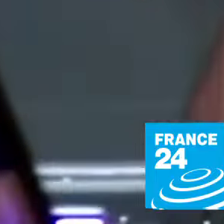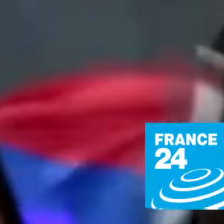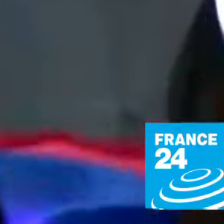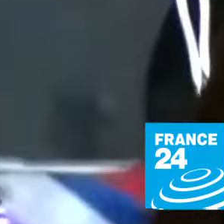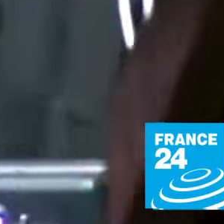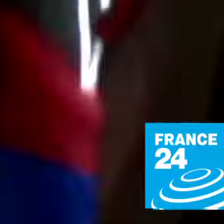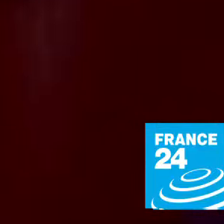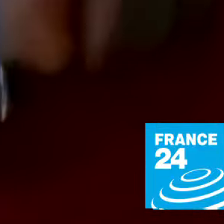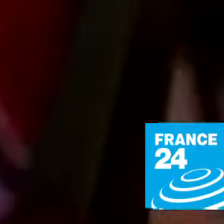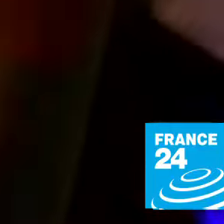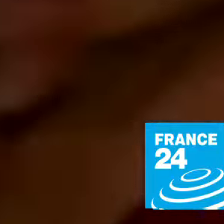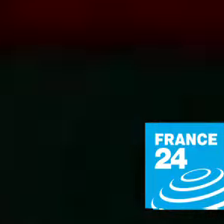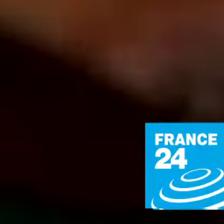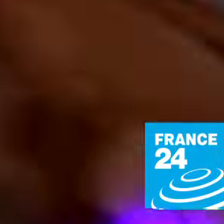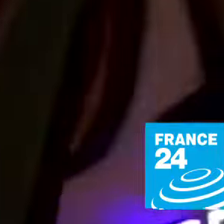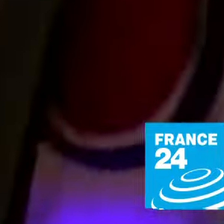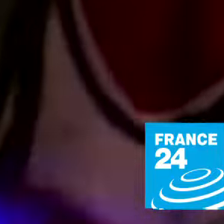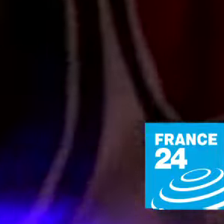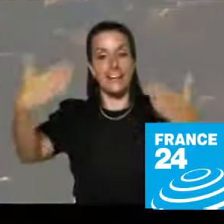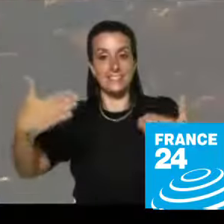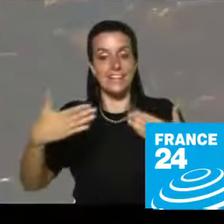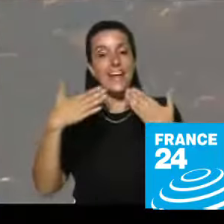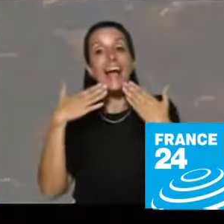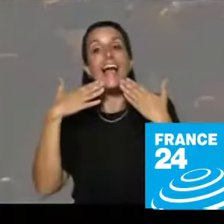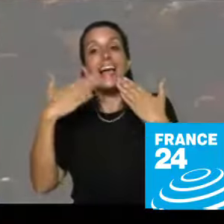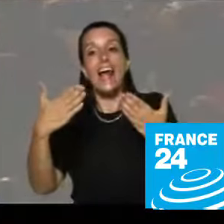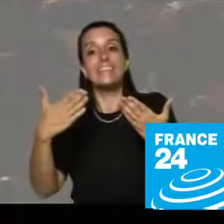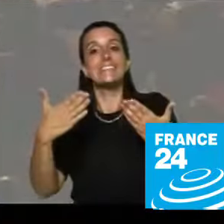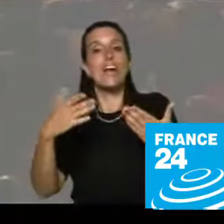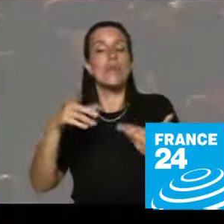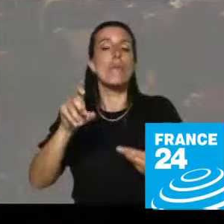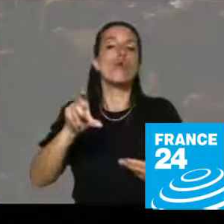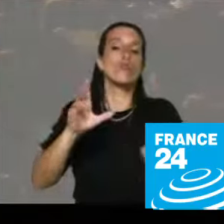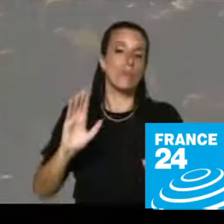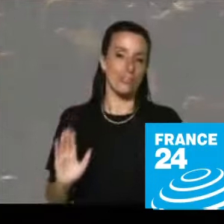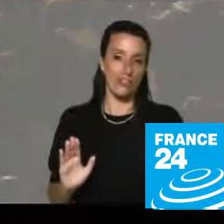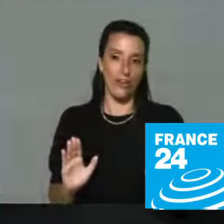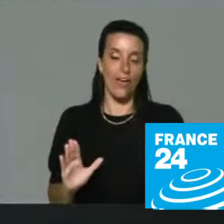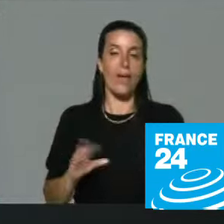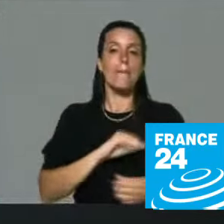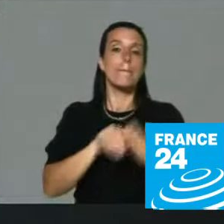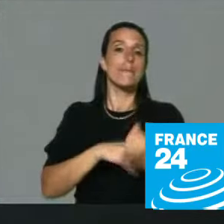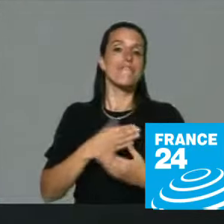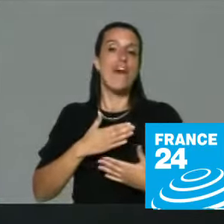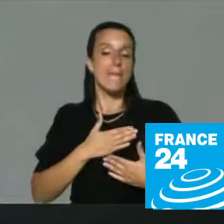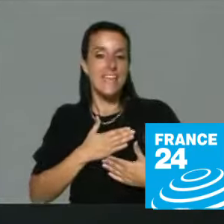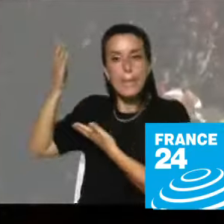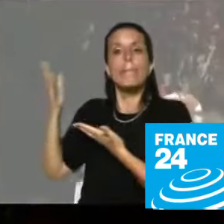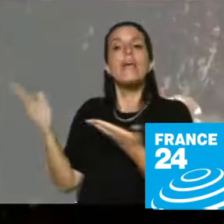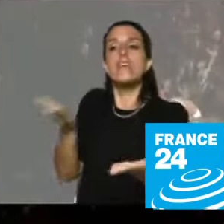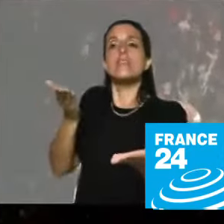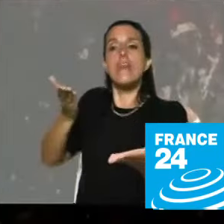Delgado del Partido Nacional. Yaman Duorsi, quien es apoyado por el expresidente José Pepe Mujica, agradeció a